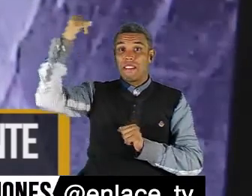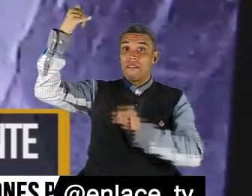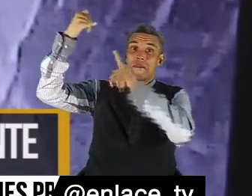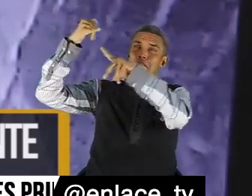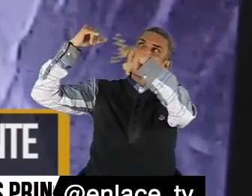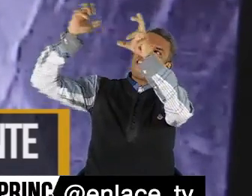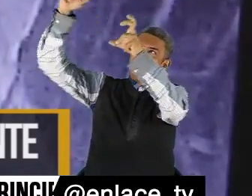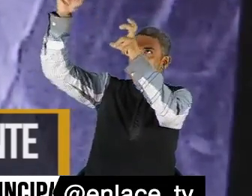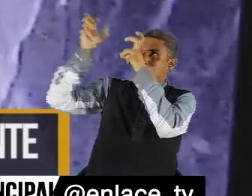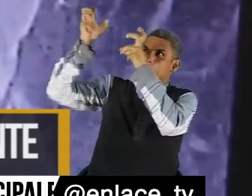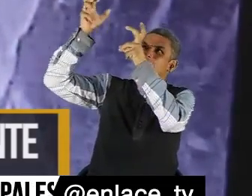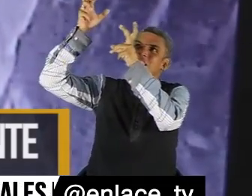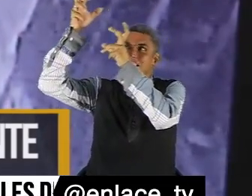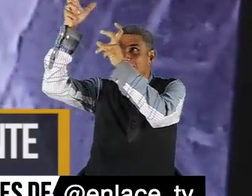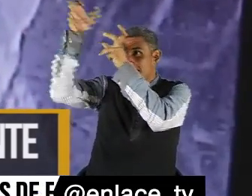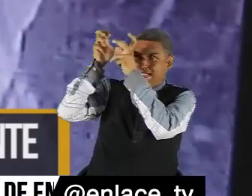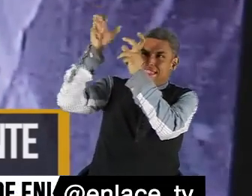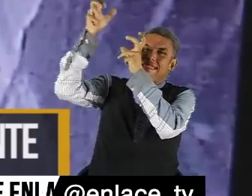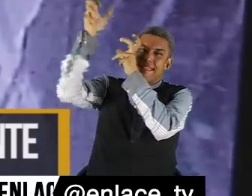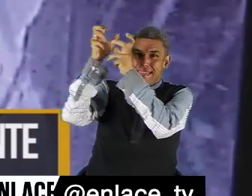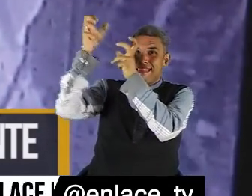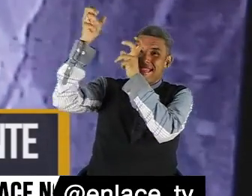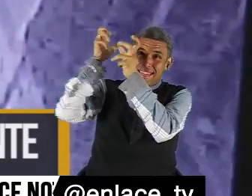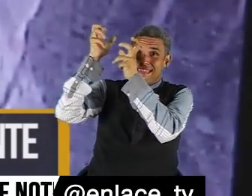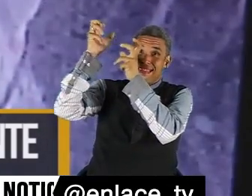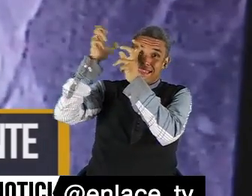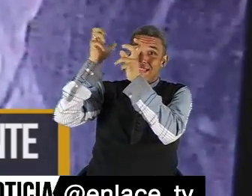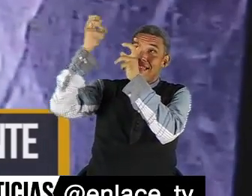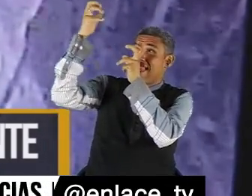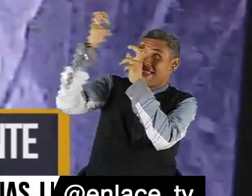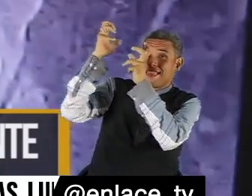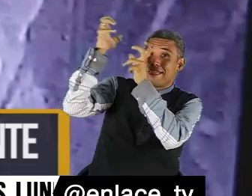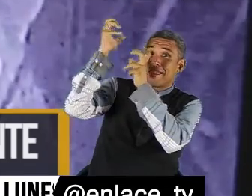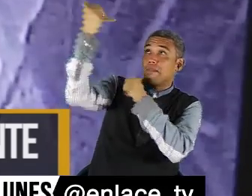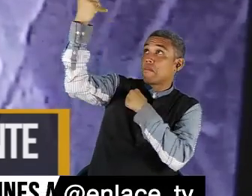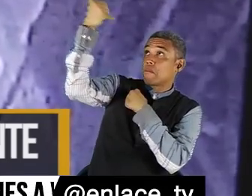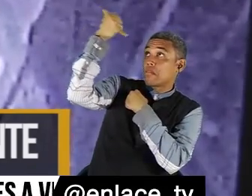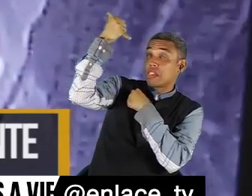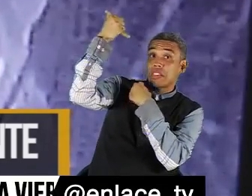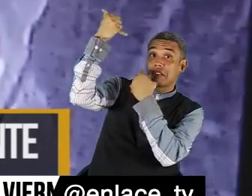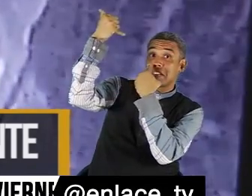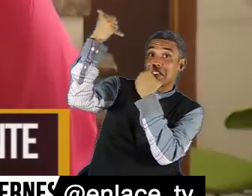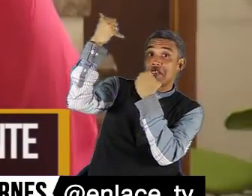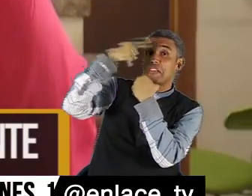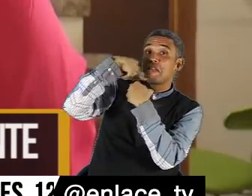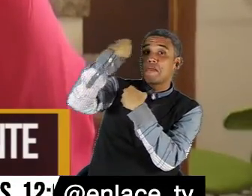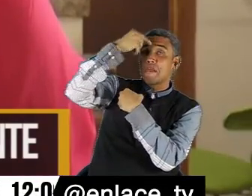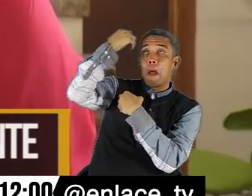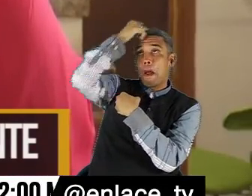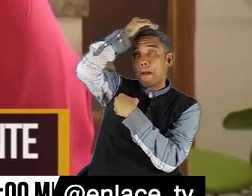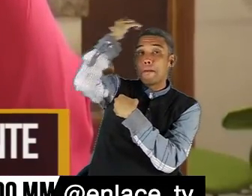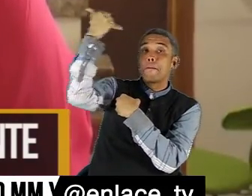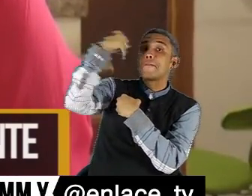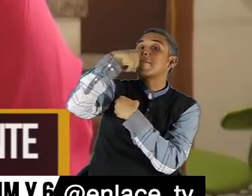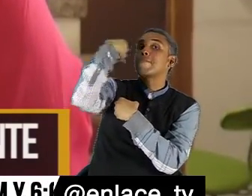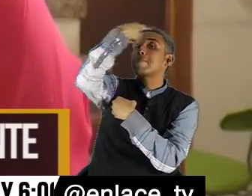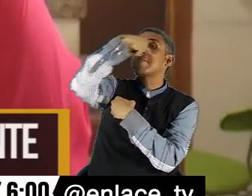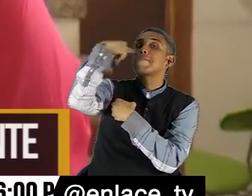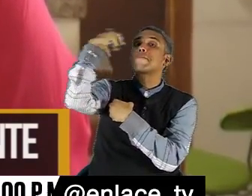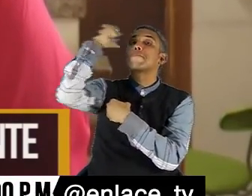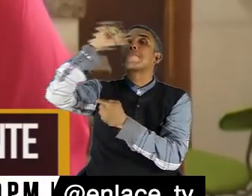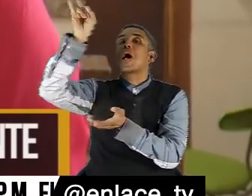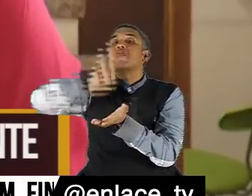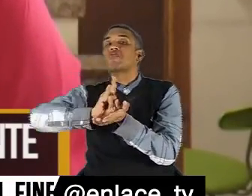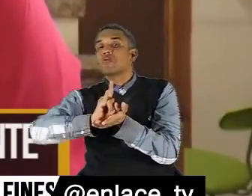arrancó, pero le quedó de todas formas la imagen del joven. Es un niño, póngale por ahí, de 13 años, 14 años.